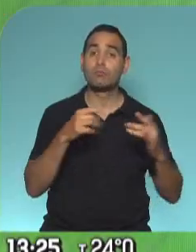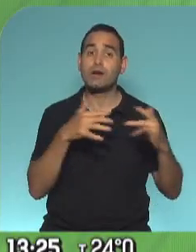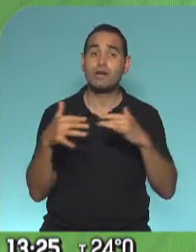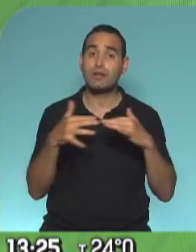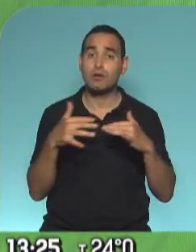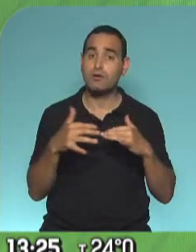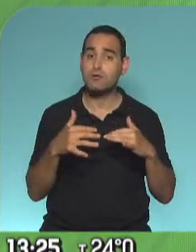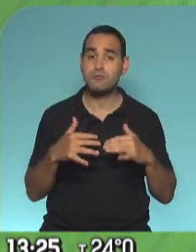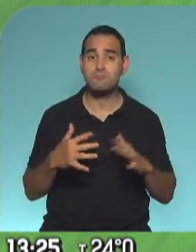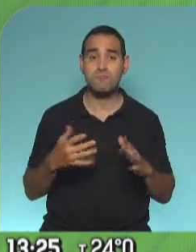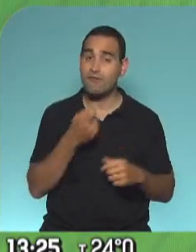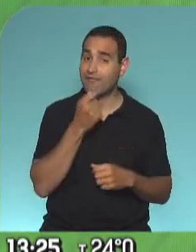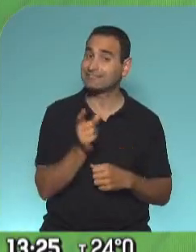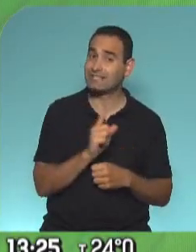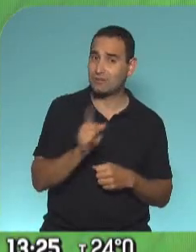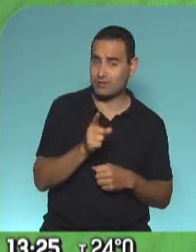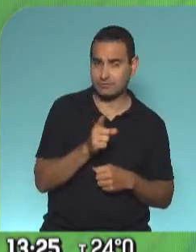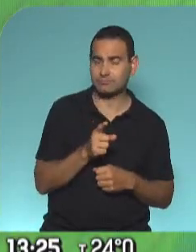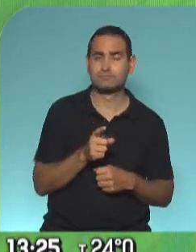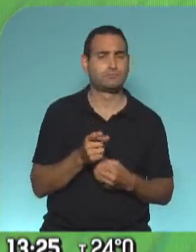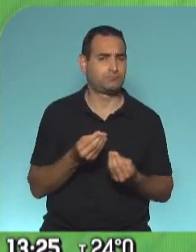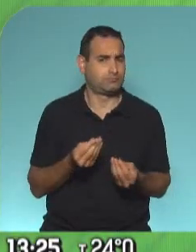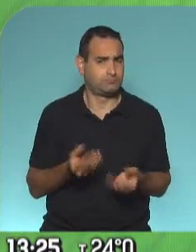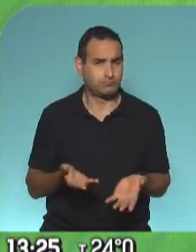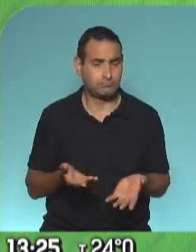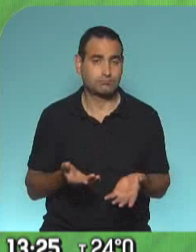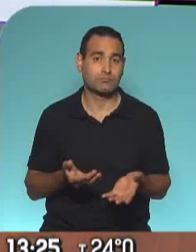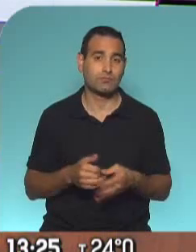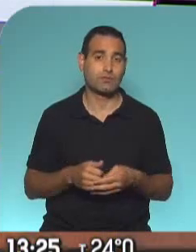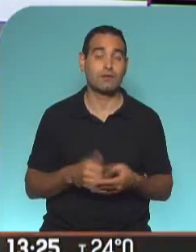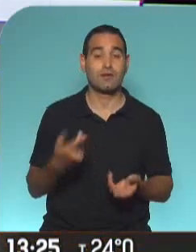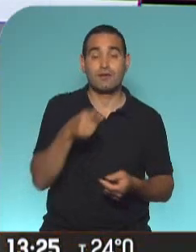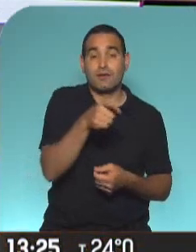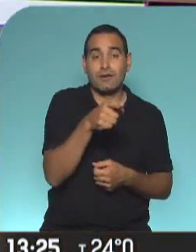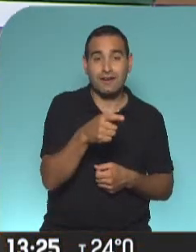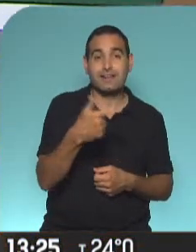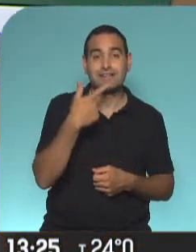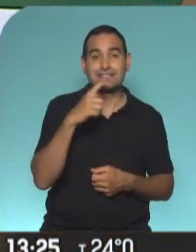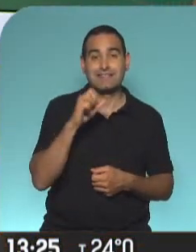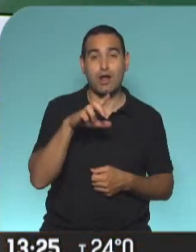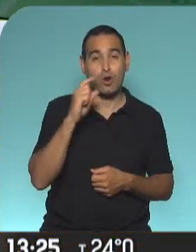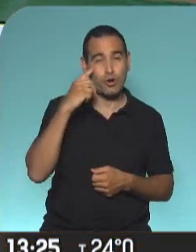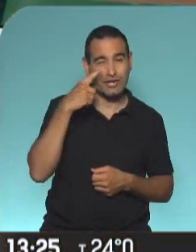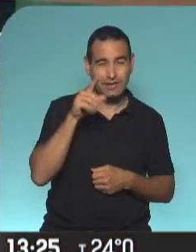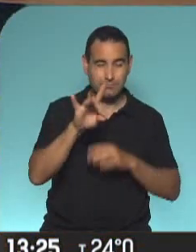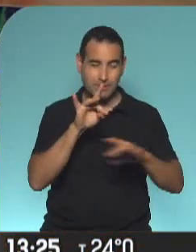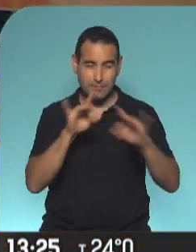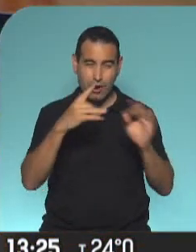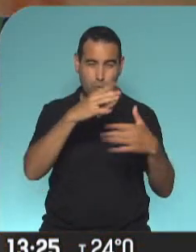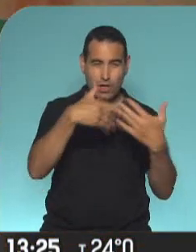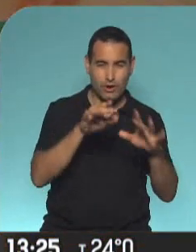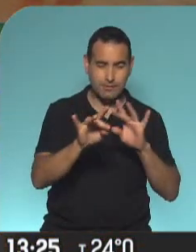que a priori no es fácil. No es fácil sobre todo porque en la cabeza y en el armado de lo que es el plantel, de lo